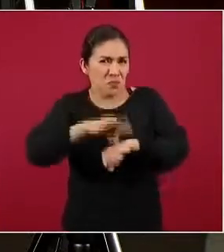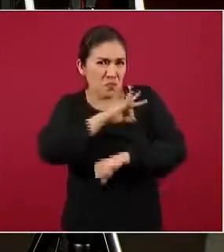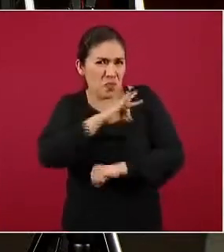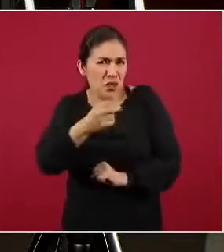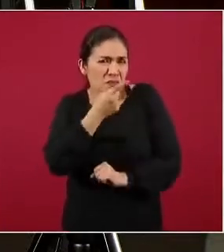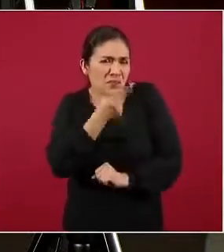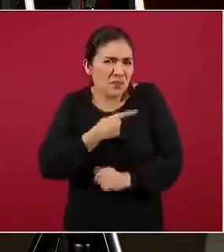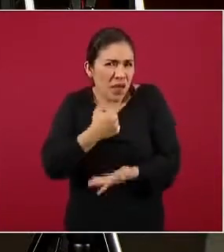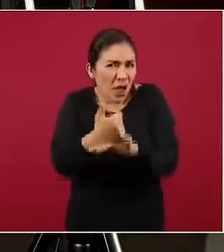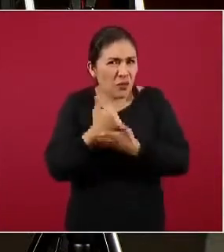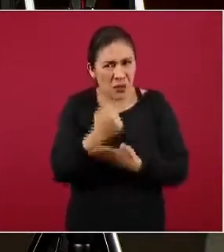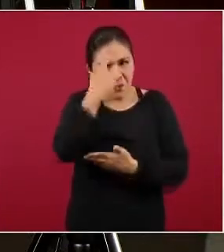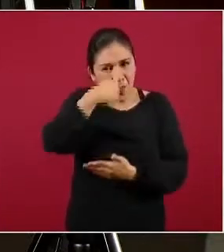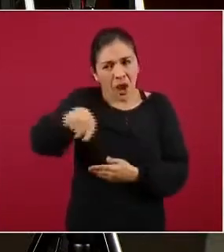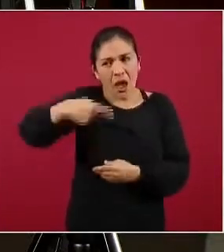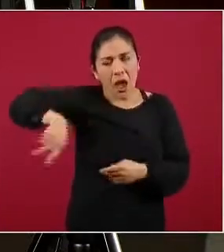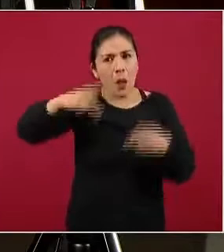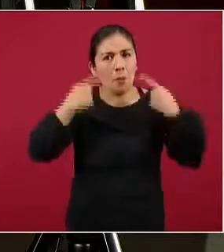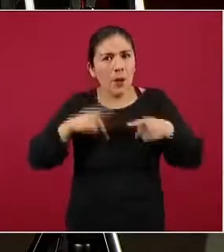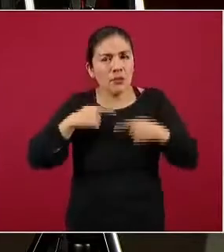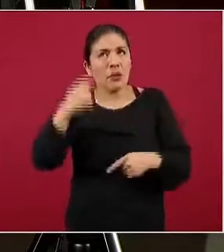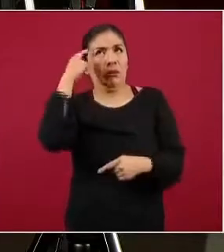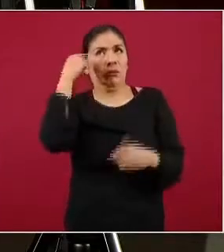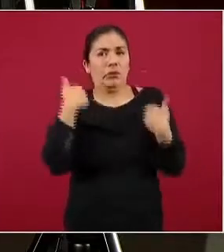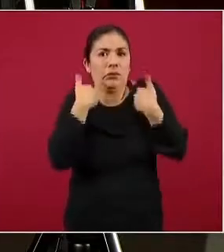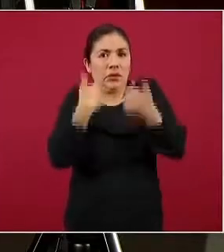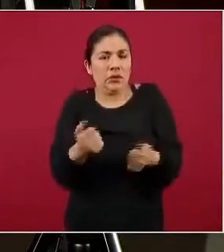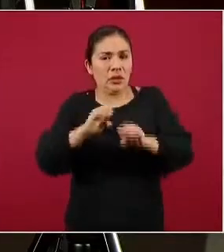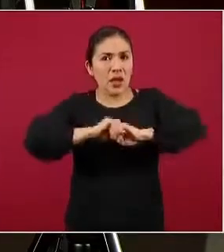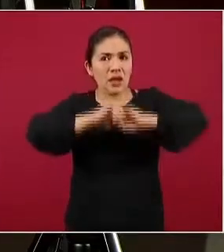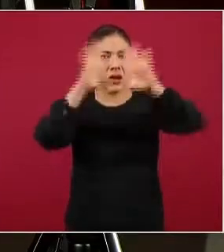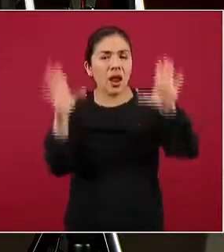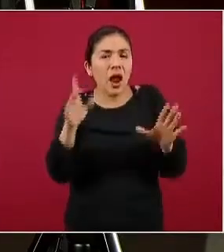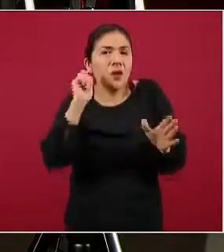ayudar para que la gente le quede claro y que tenga